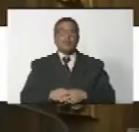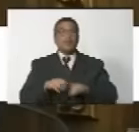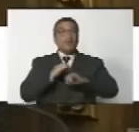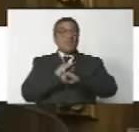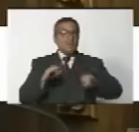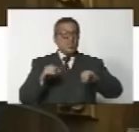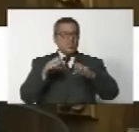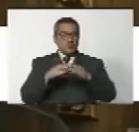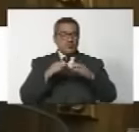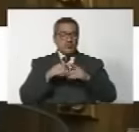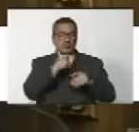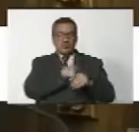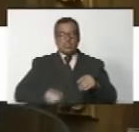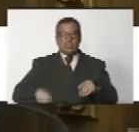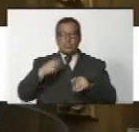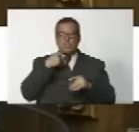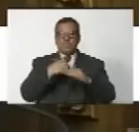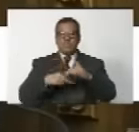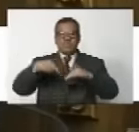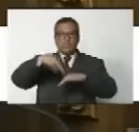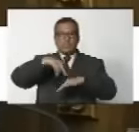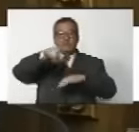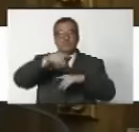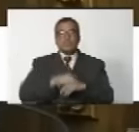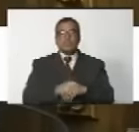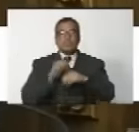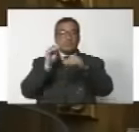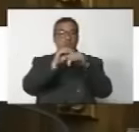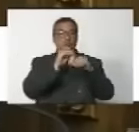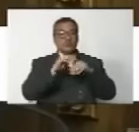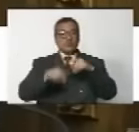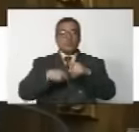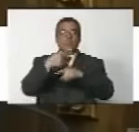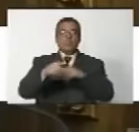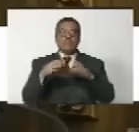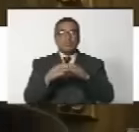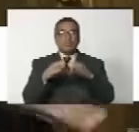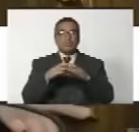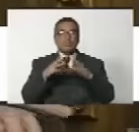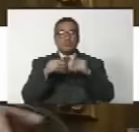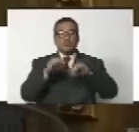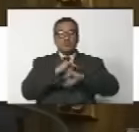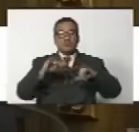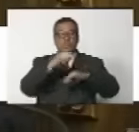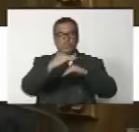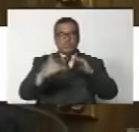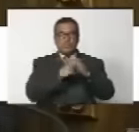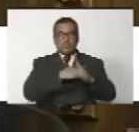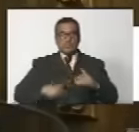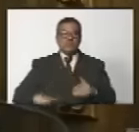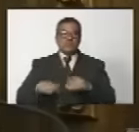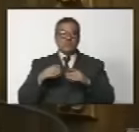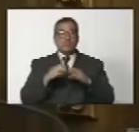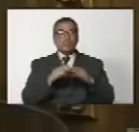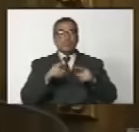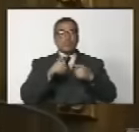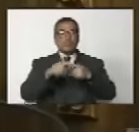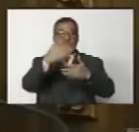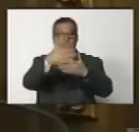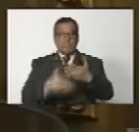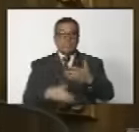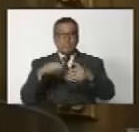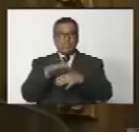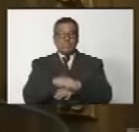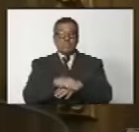Agotada la agenda del día, el presidente levantó la sesión ordinaria y convocó para la próxima sesión. Es todo, ciudadano vicepresidente, con relación al acta